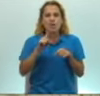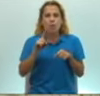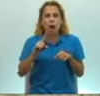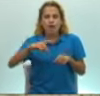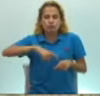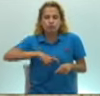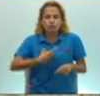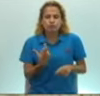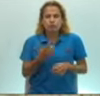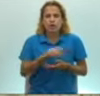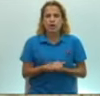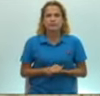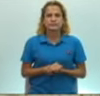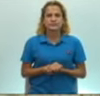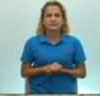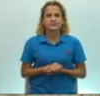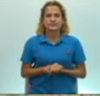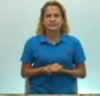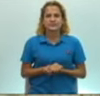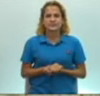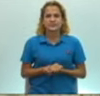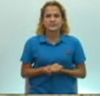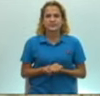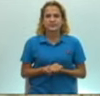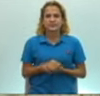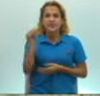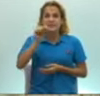ni militar, es también cultural.